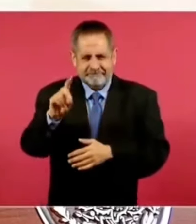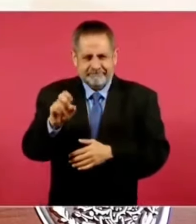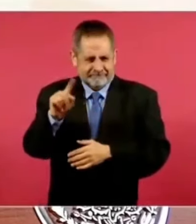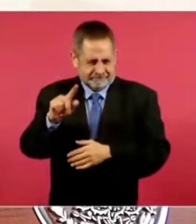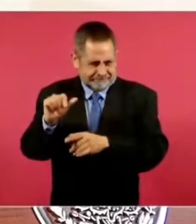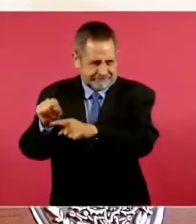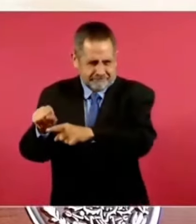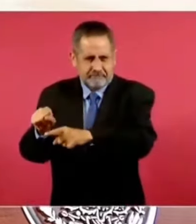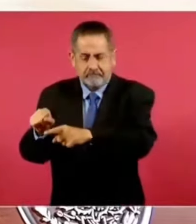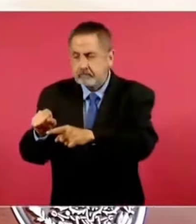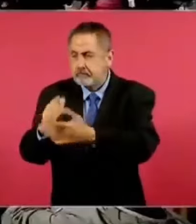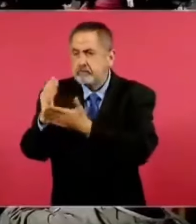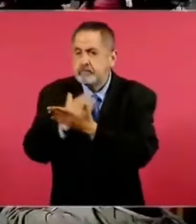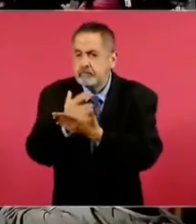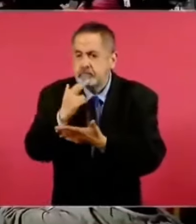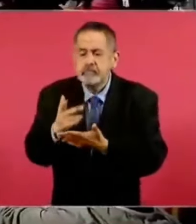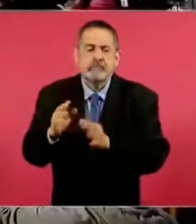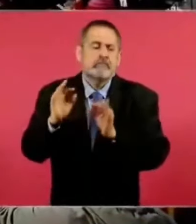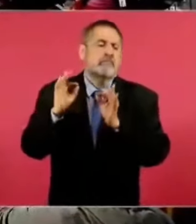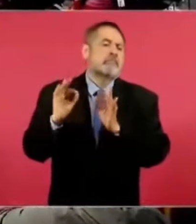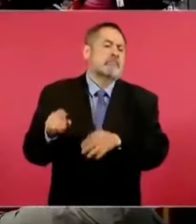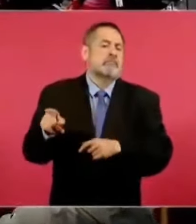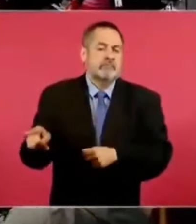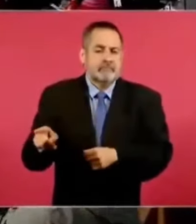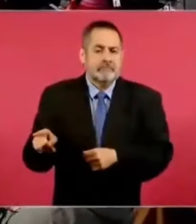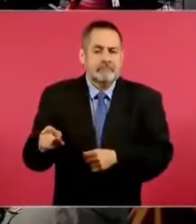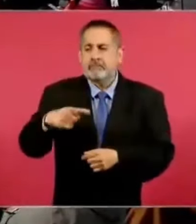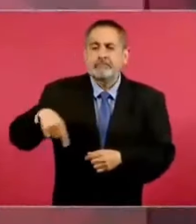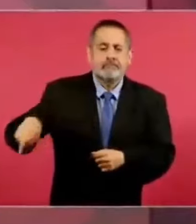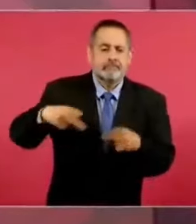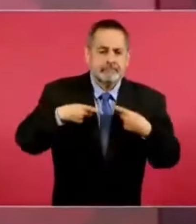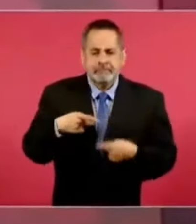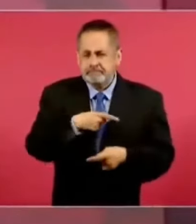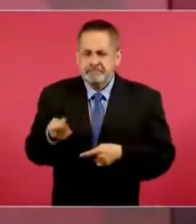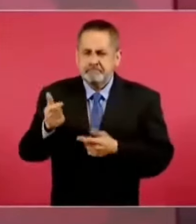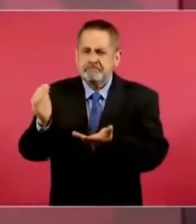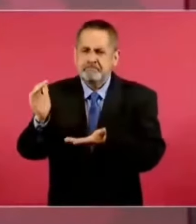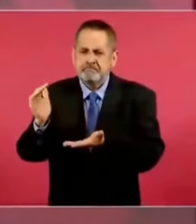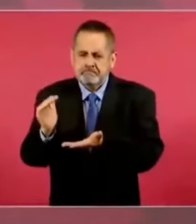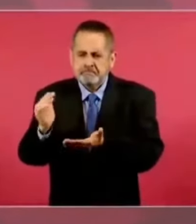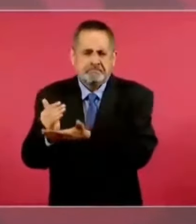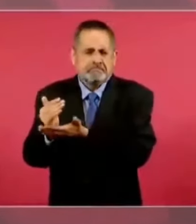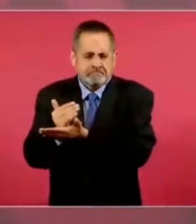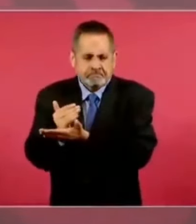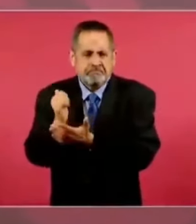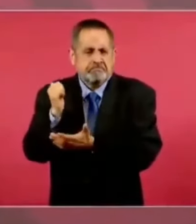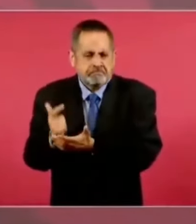se redujo, dice él, la pobreza, aunque sea poco.